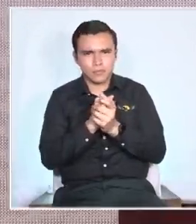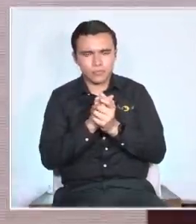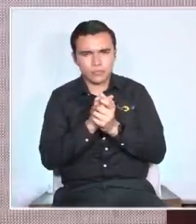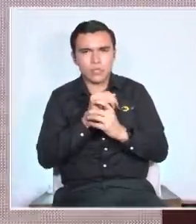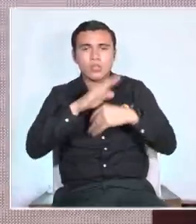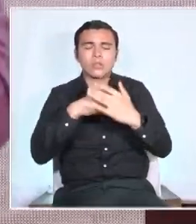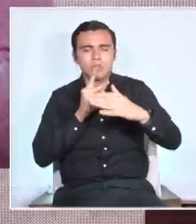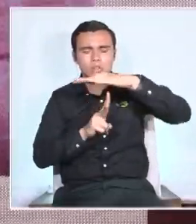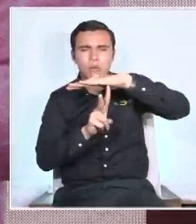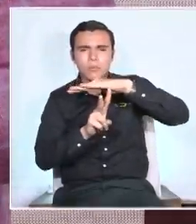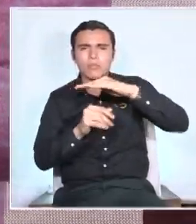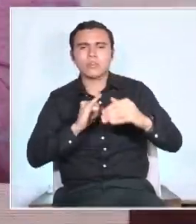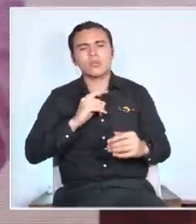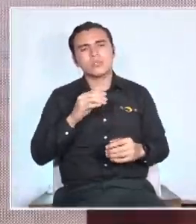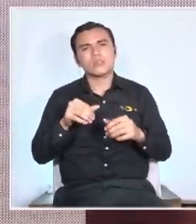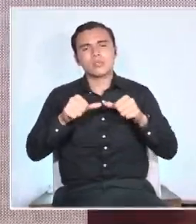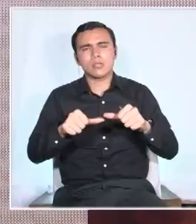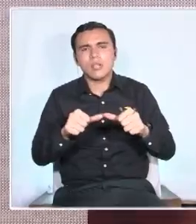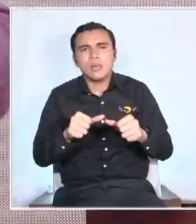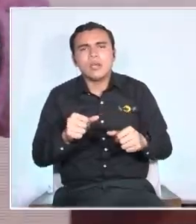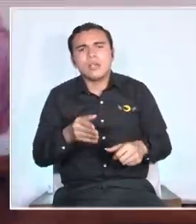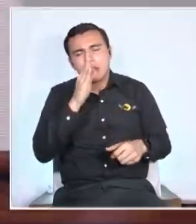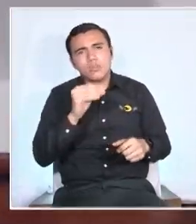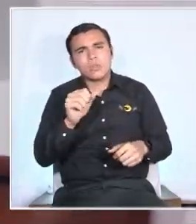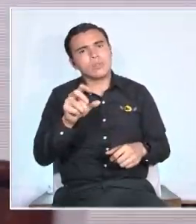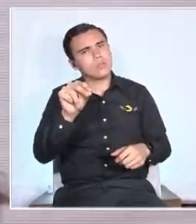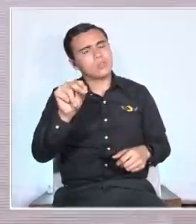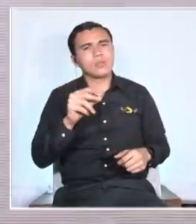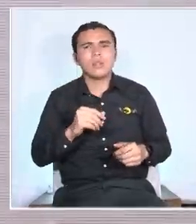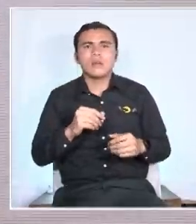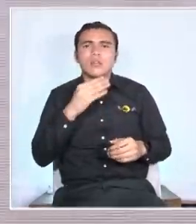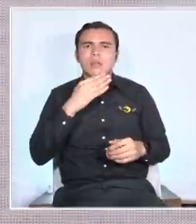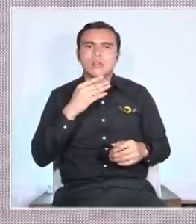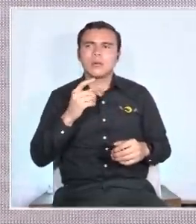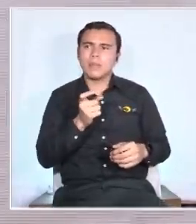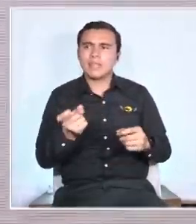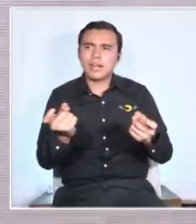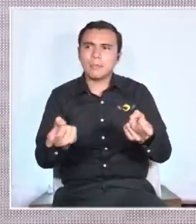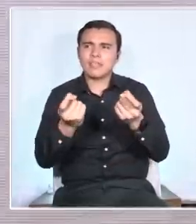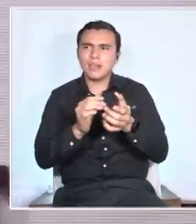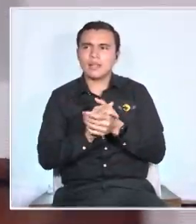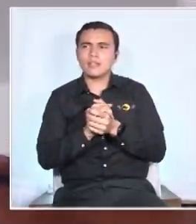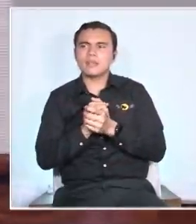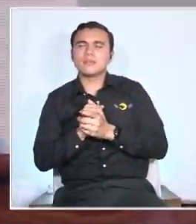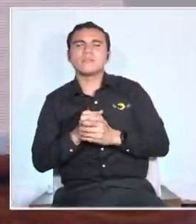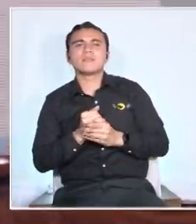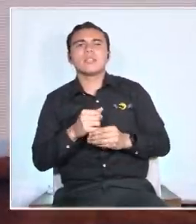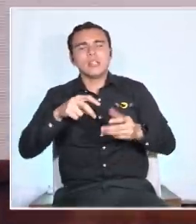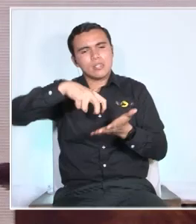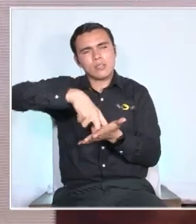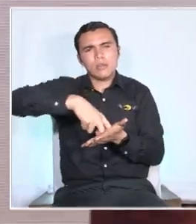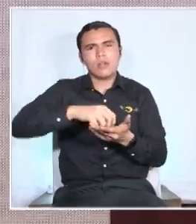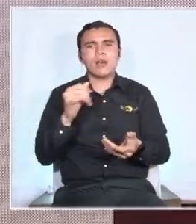todos los profetas nomás yo he quedado. Y el Señor le dijo: no me eches mentiras, porque todavía hay 300 profetas que no han doblado su